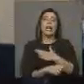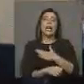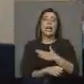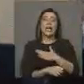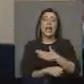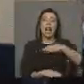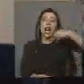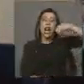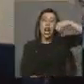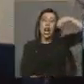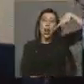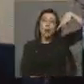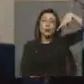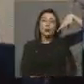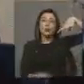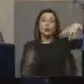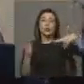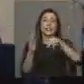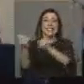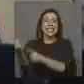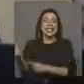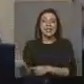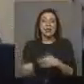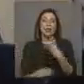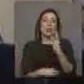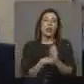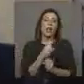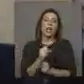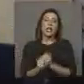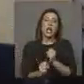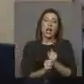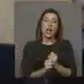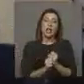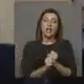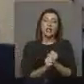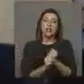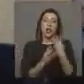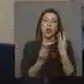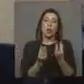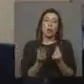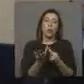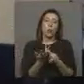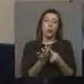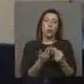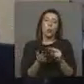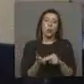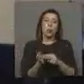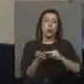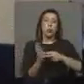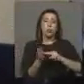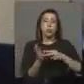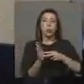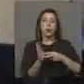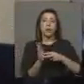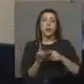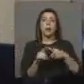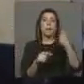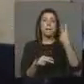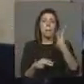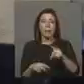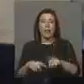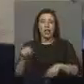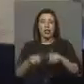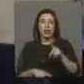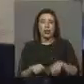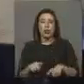luz eléctrica y después de esos 30 años donde hubo una infinidad y multiplicidad de problemas sobre propiedad del suelo,